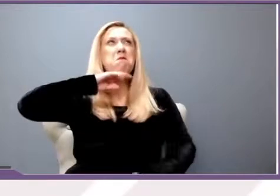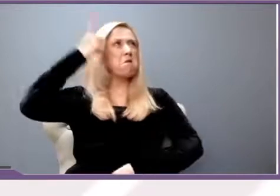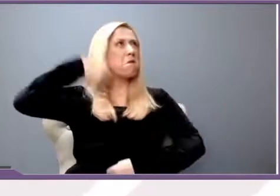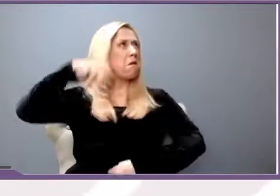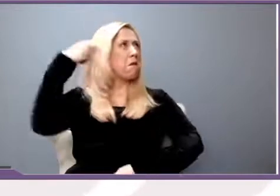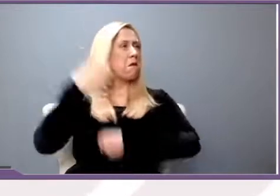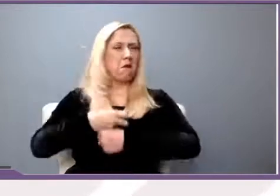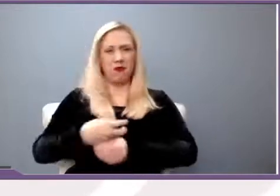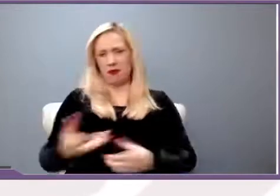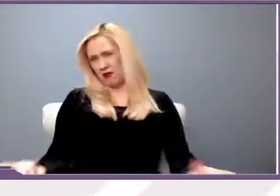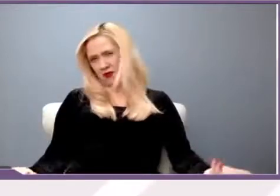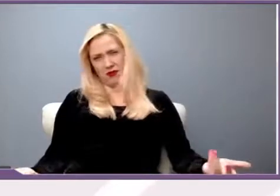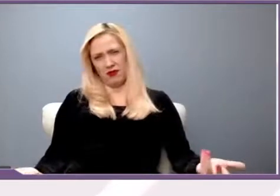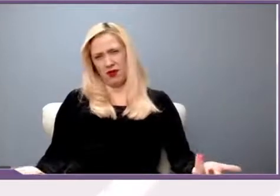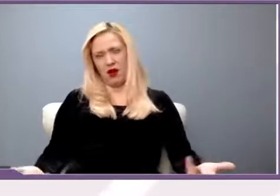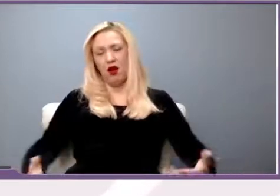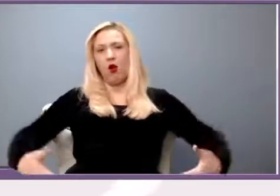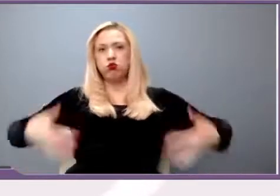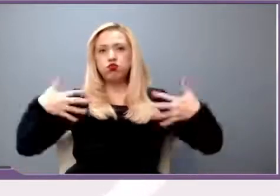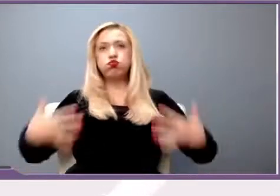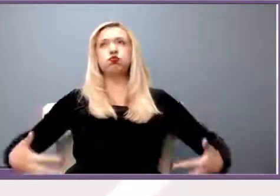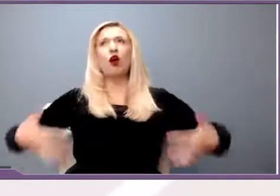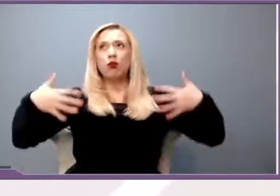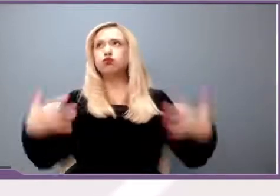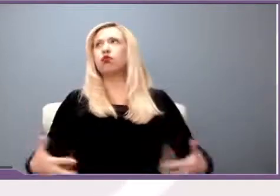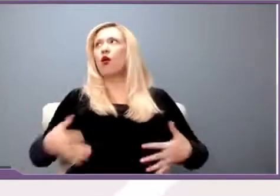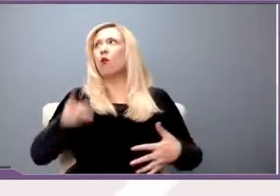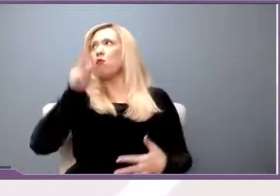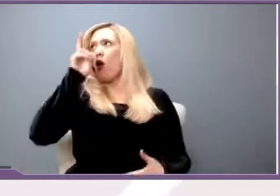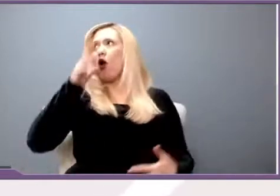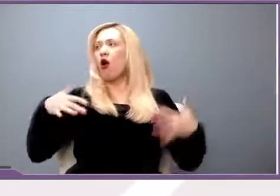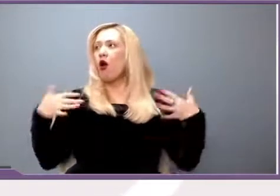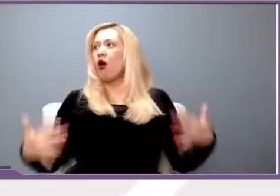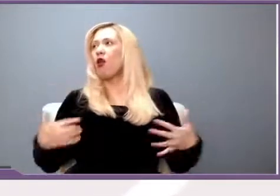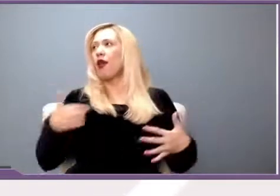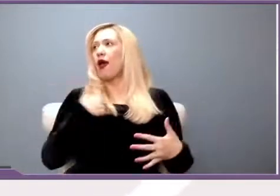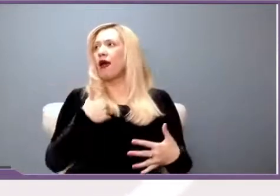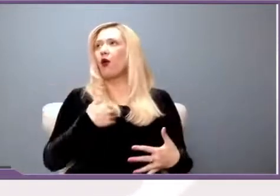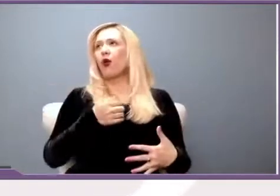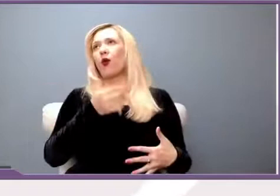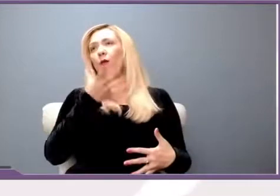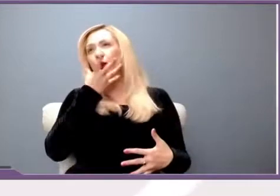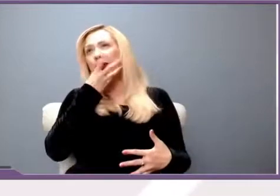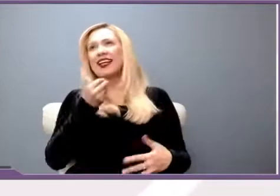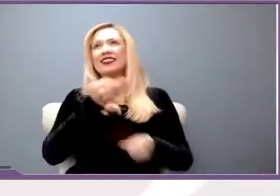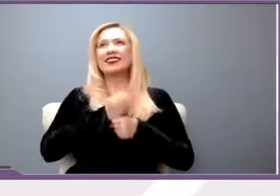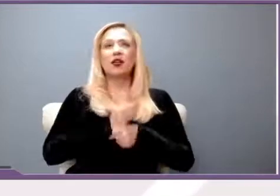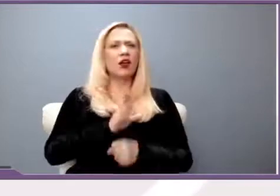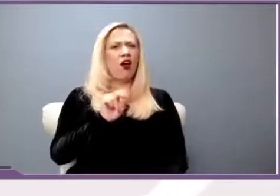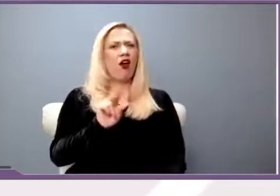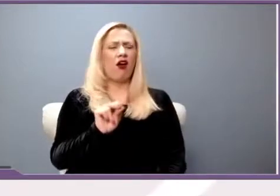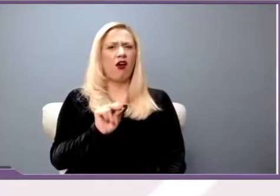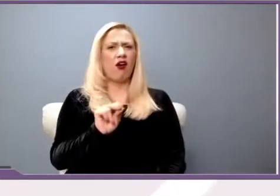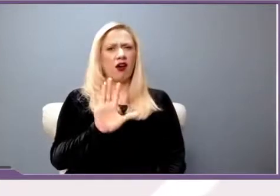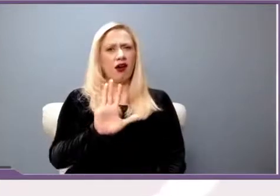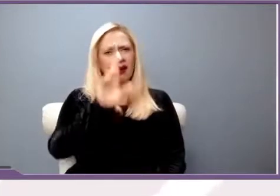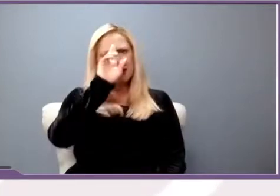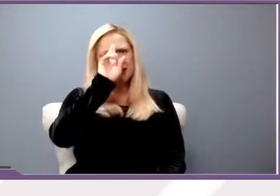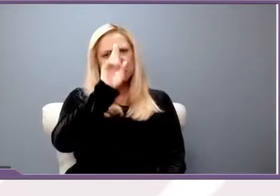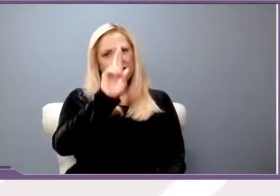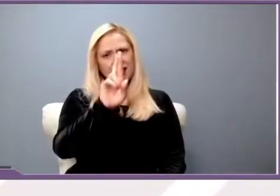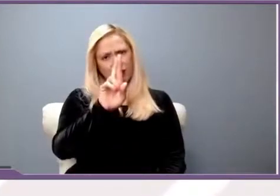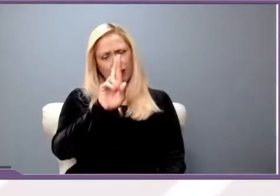gorda, gordo, ¿no? Eso no es cierto. Lo que nosotras ponemos en el centro es que hay solamente reconocer que hay una diversidad corporal,